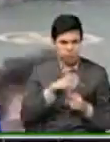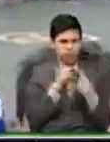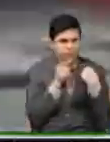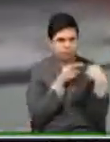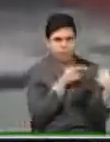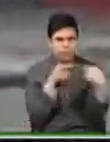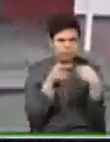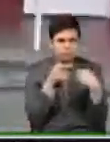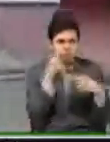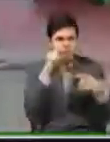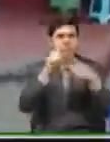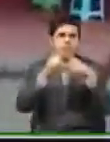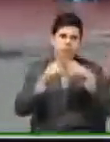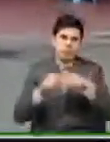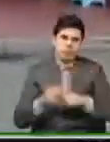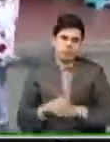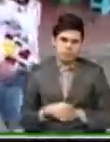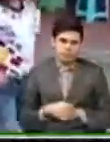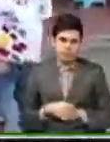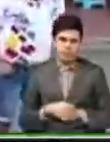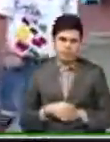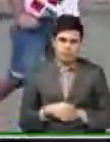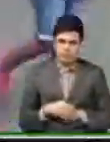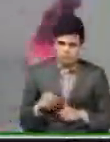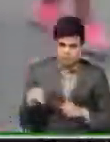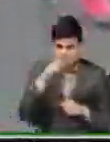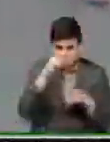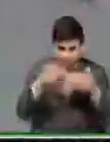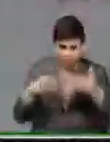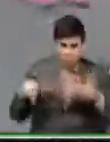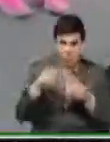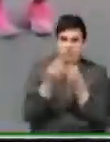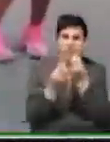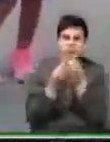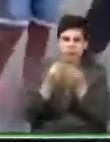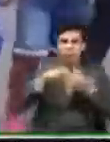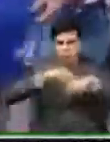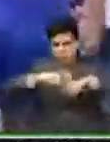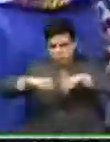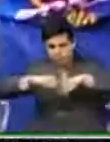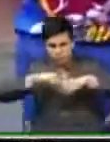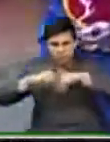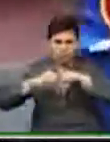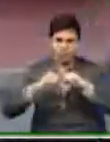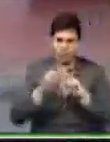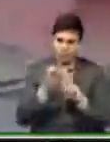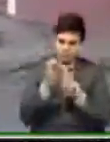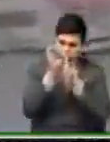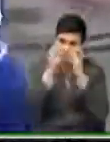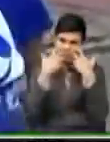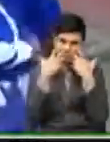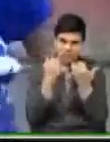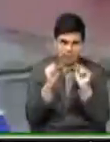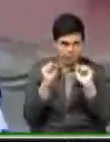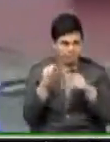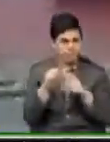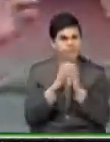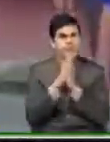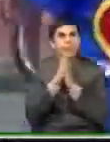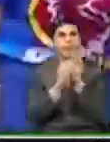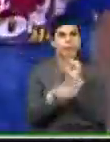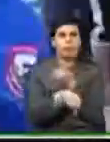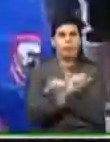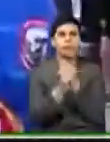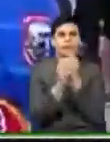pelea del título. Y es que para estos pequeños el certamen ha sido el mejor regalo, pues cada sonrisa es fiel testigo de la pasión por el